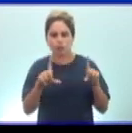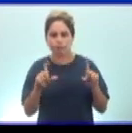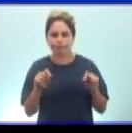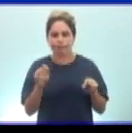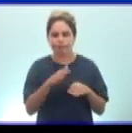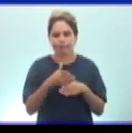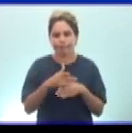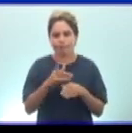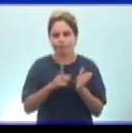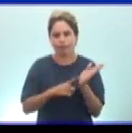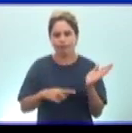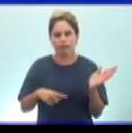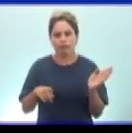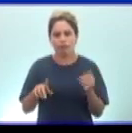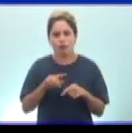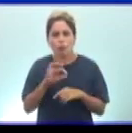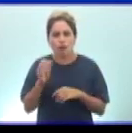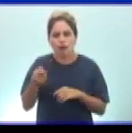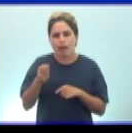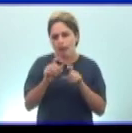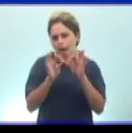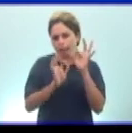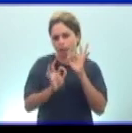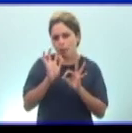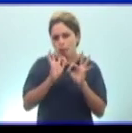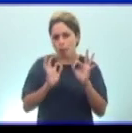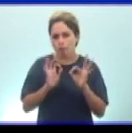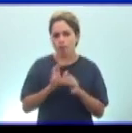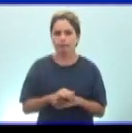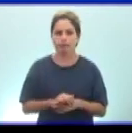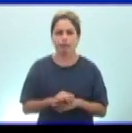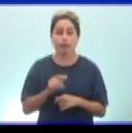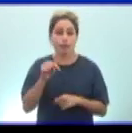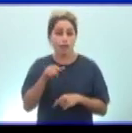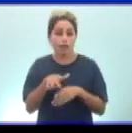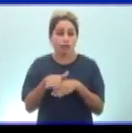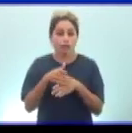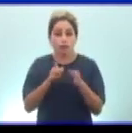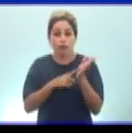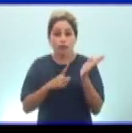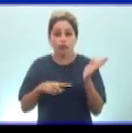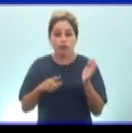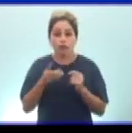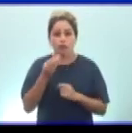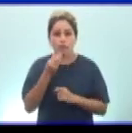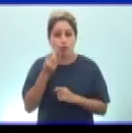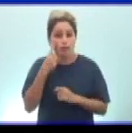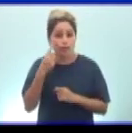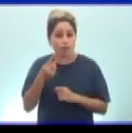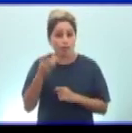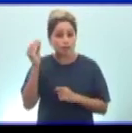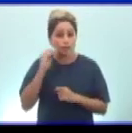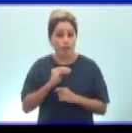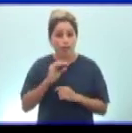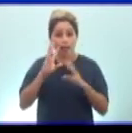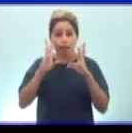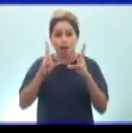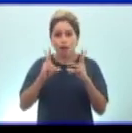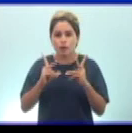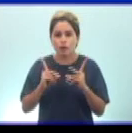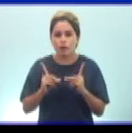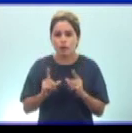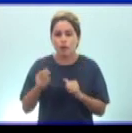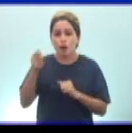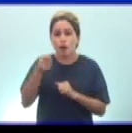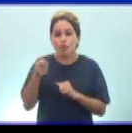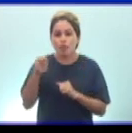de cualquier átomo. A partir de la distribución electrónica podemos determinar, y ustedes tienen que ser capaces de determinar el número atómico, la cantidad de electrones